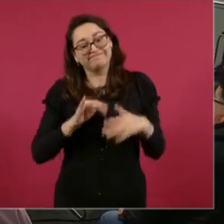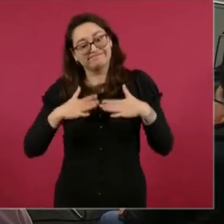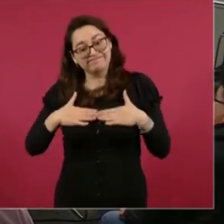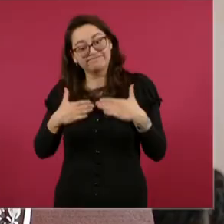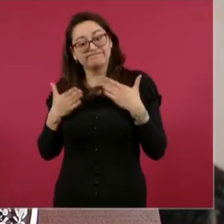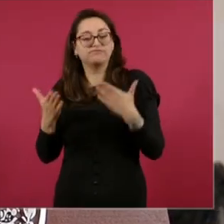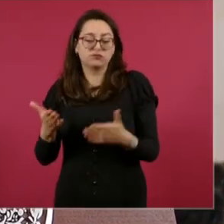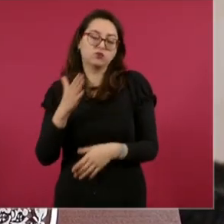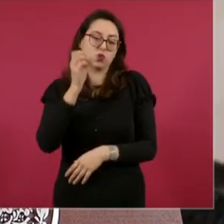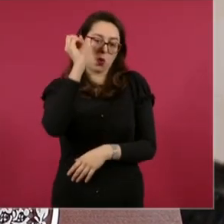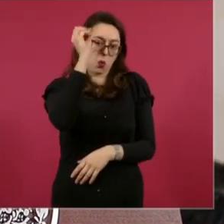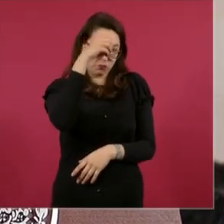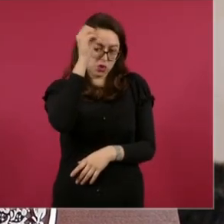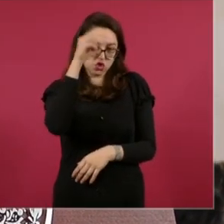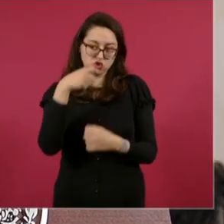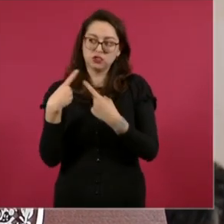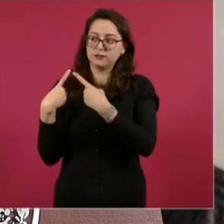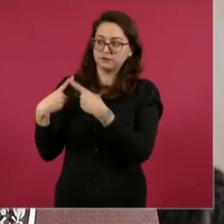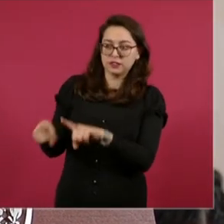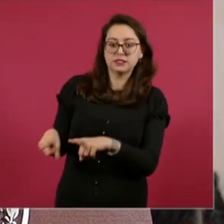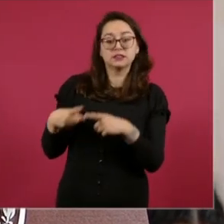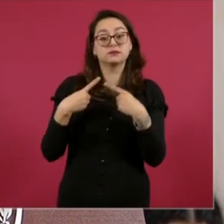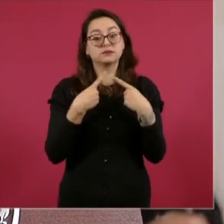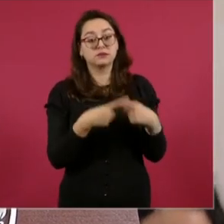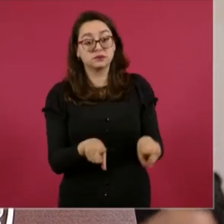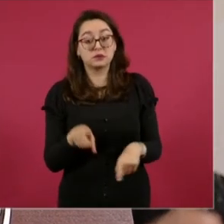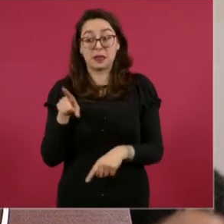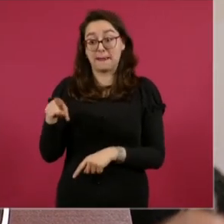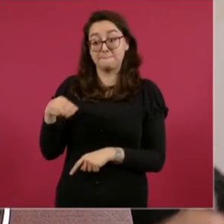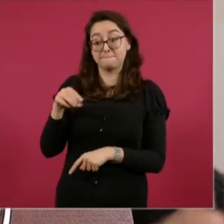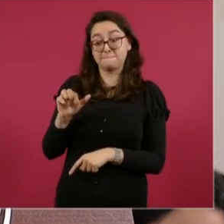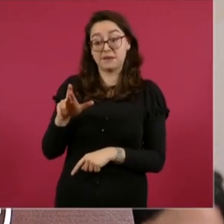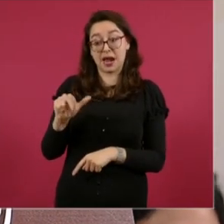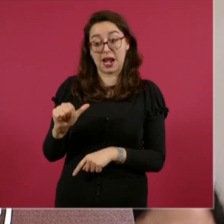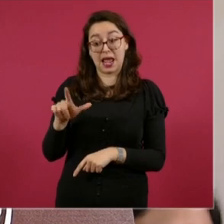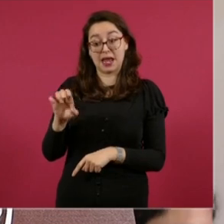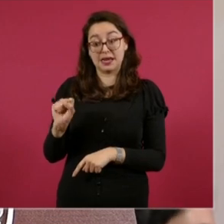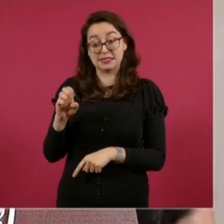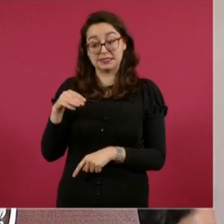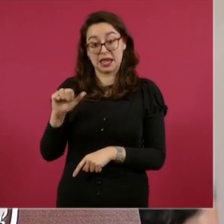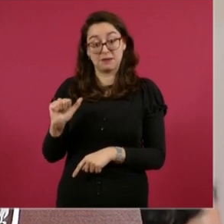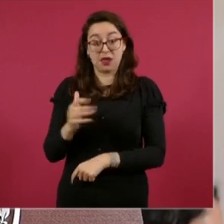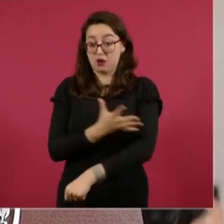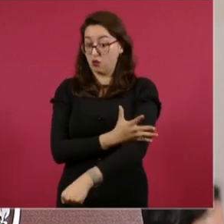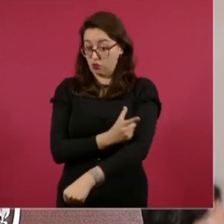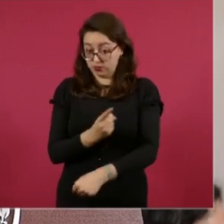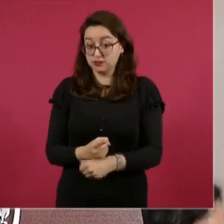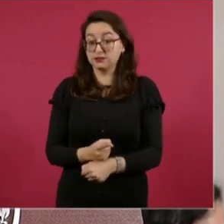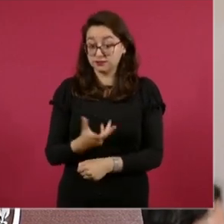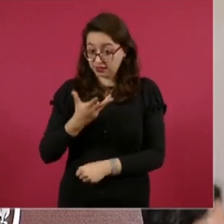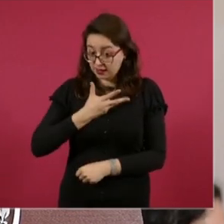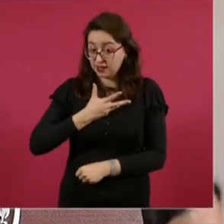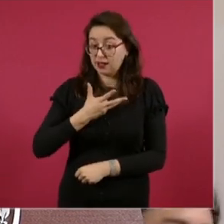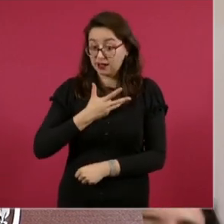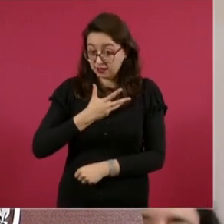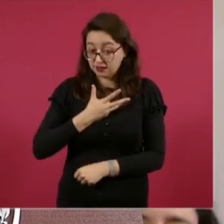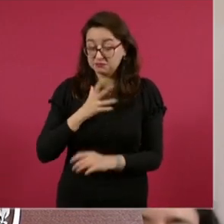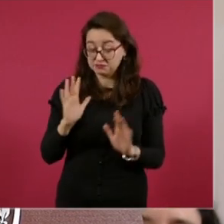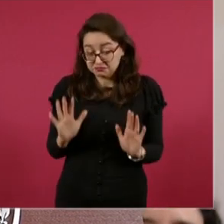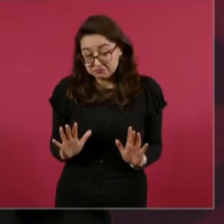su punto de vista, y para mí Mara Lezama es una gente honesta. Y